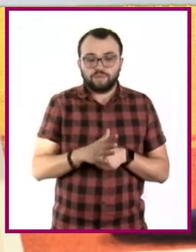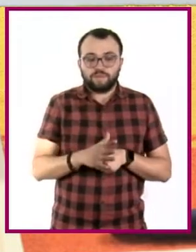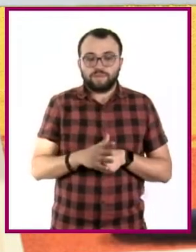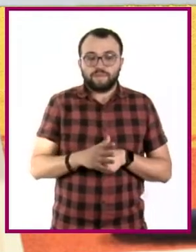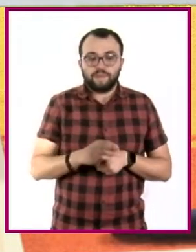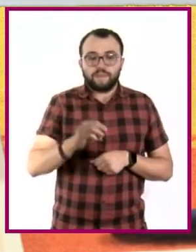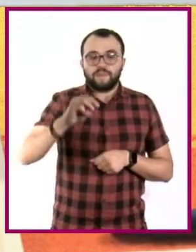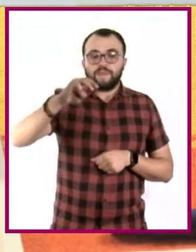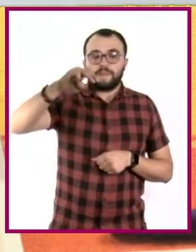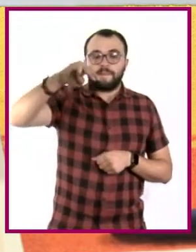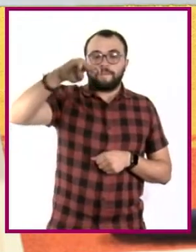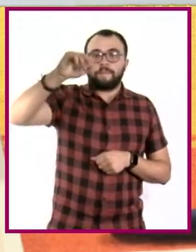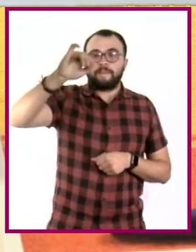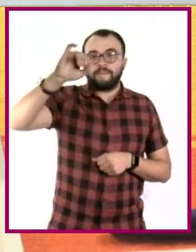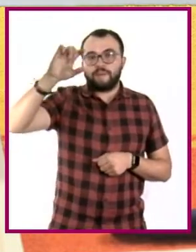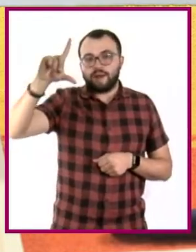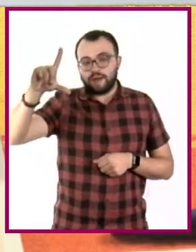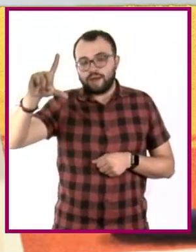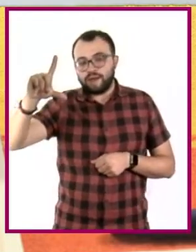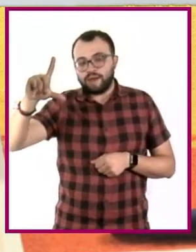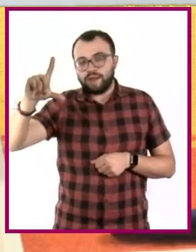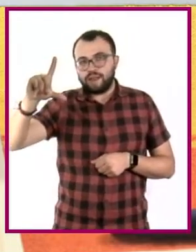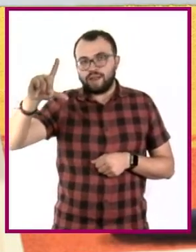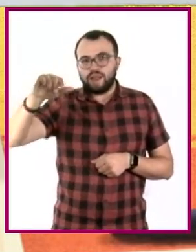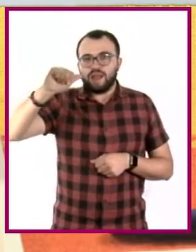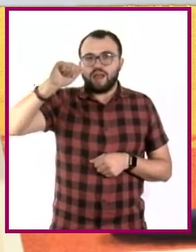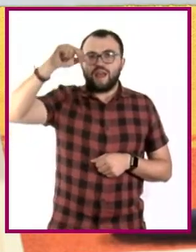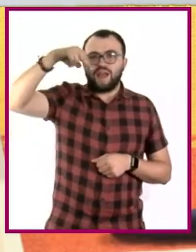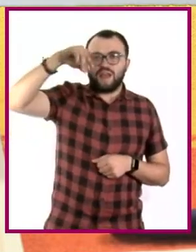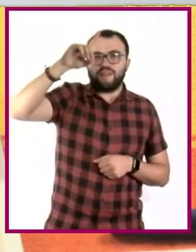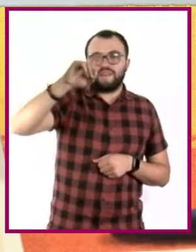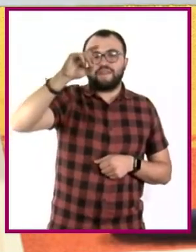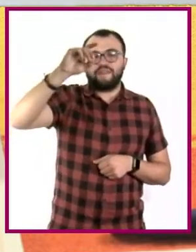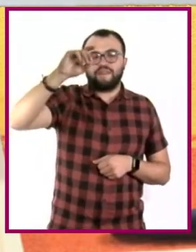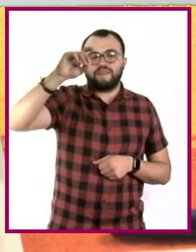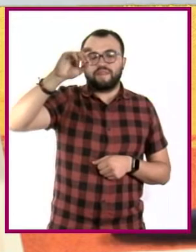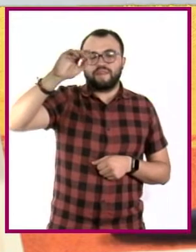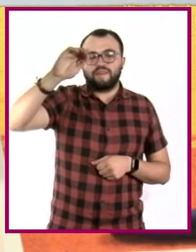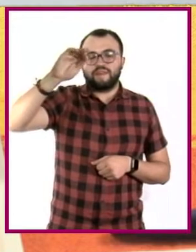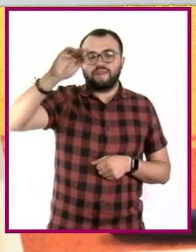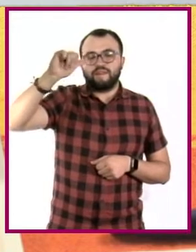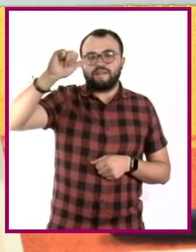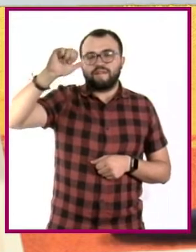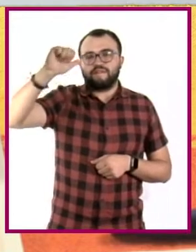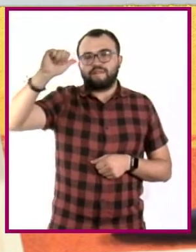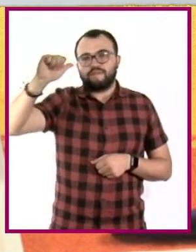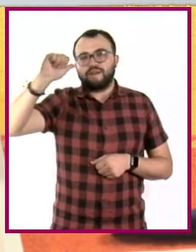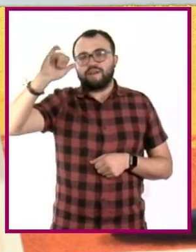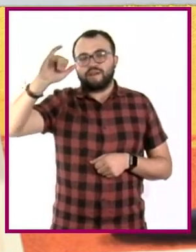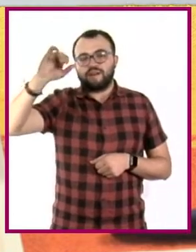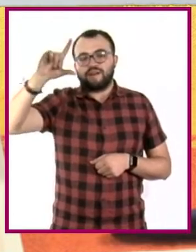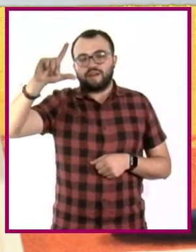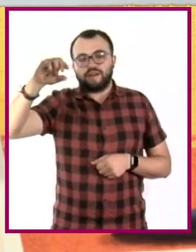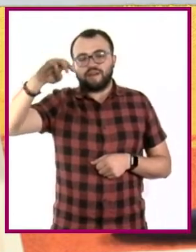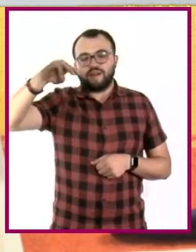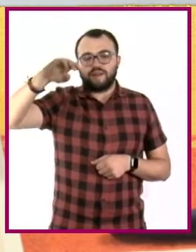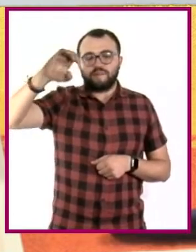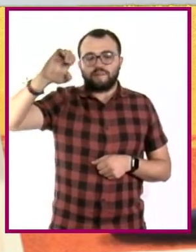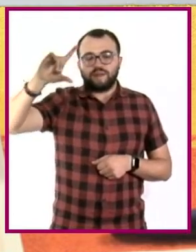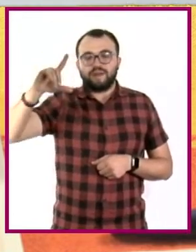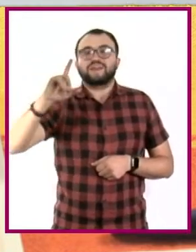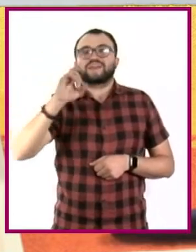and Female de Sapir-Mead, en donde indican que el comportamiento y los